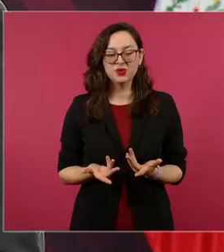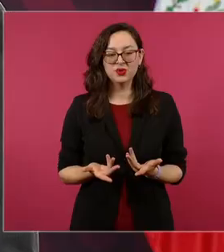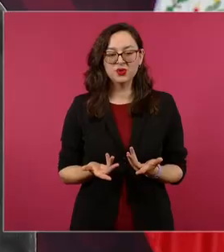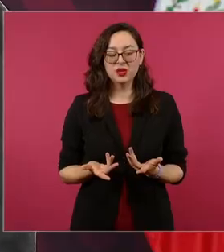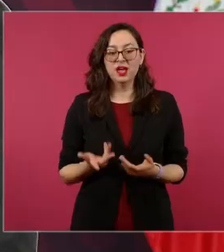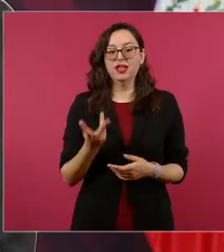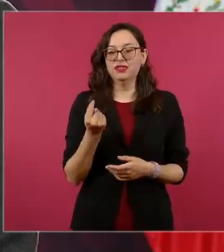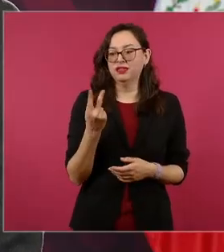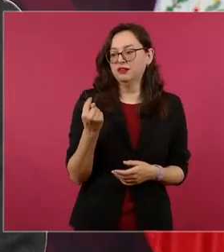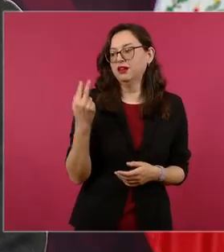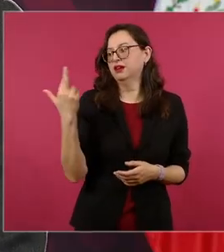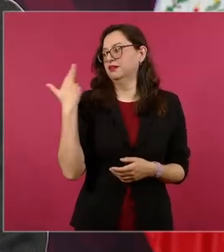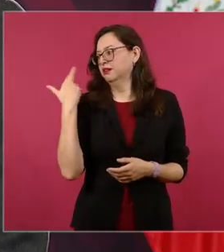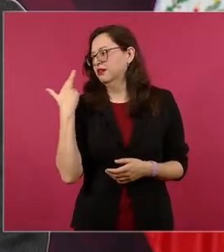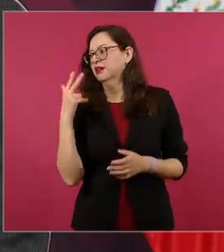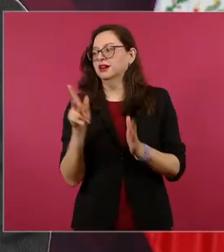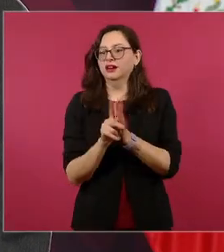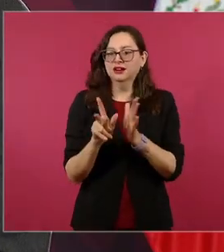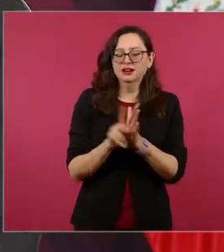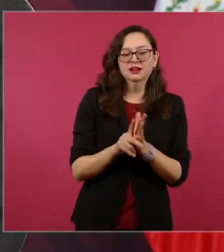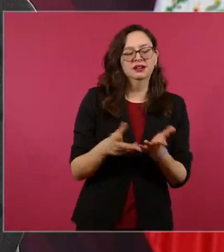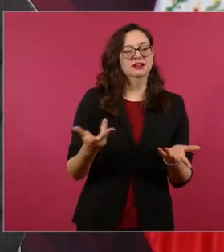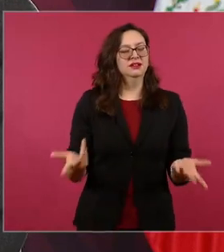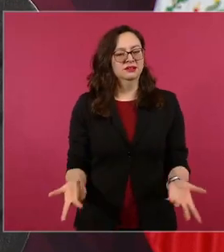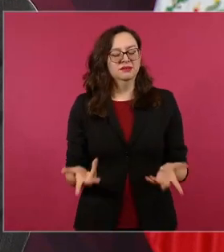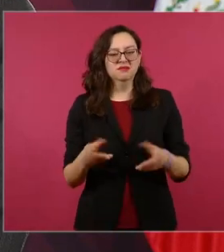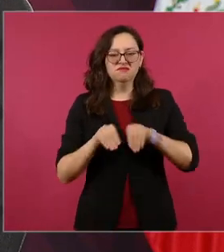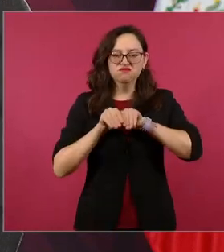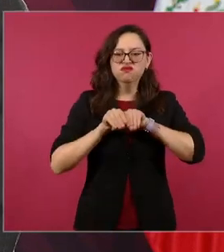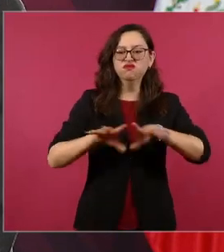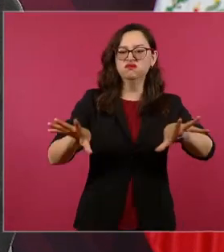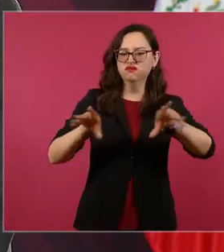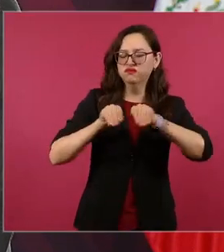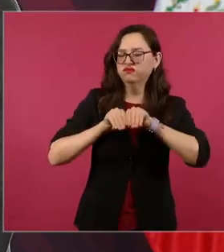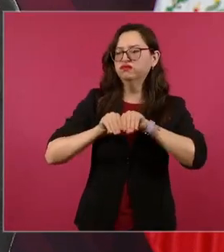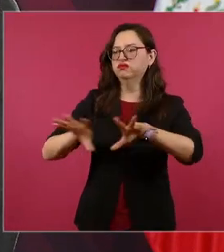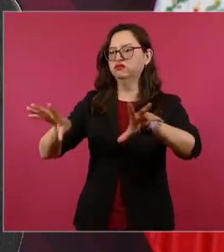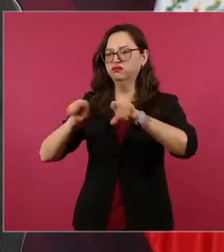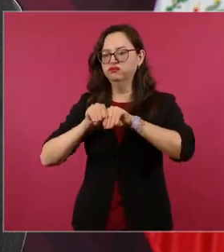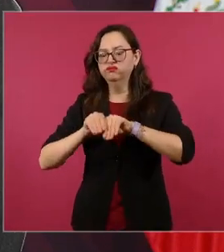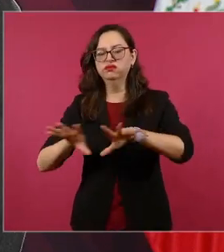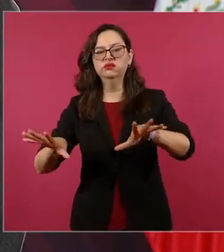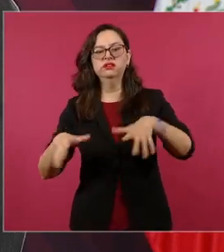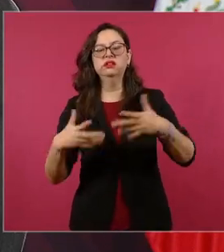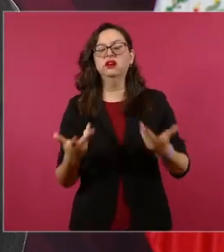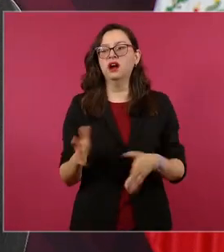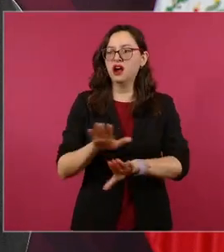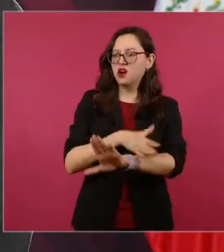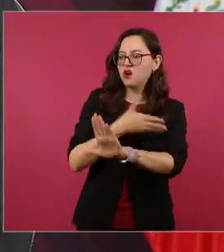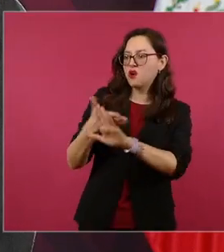Tenían todo el dinero para hacer guerras sucias,